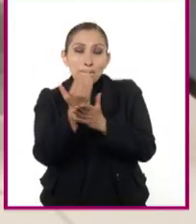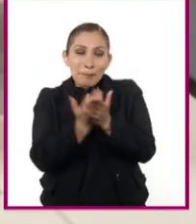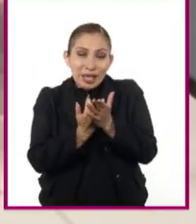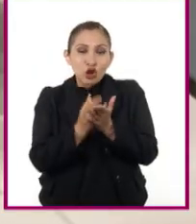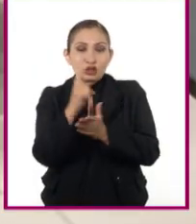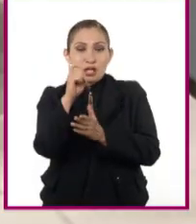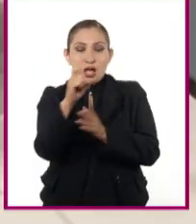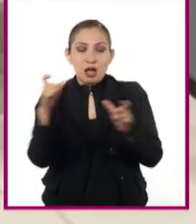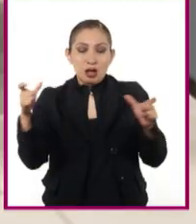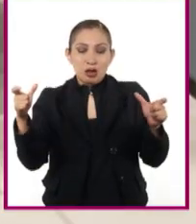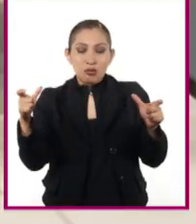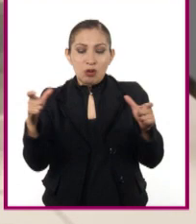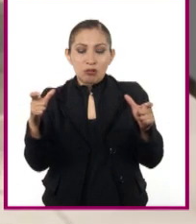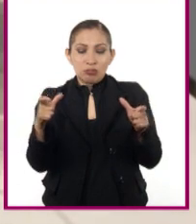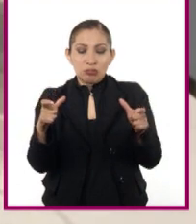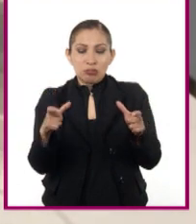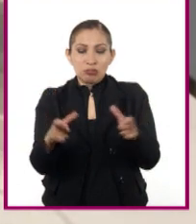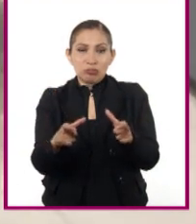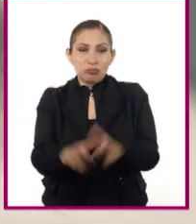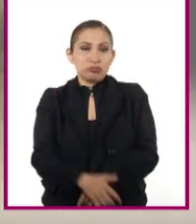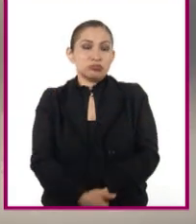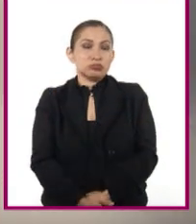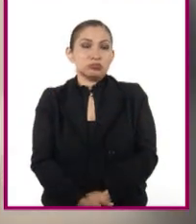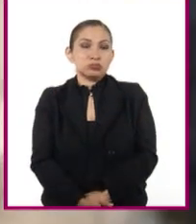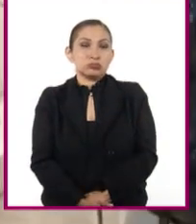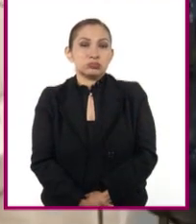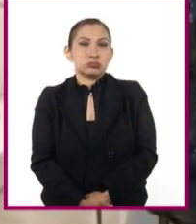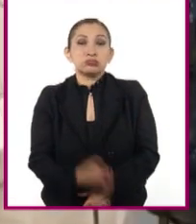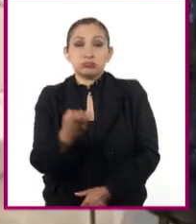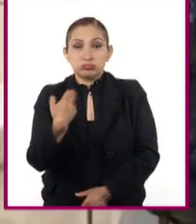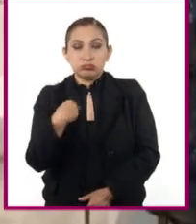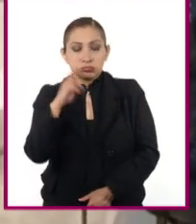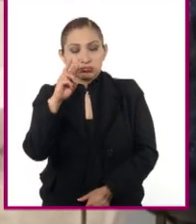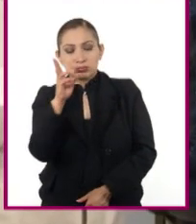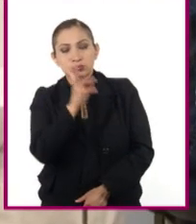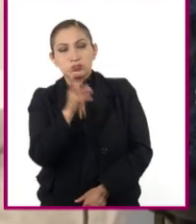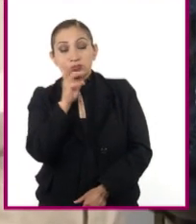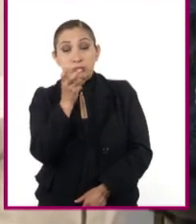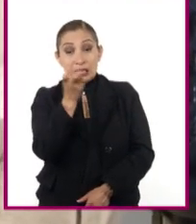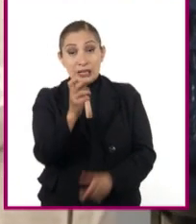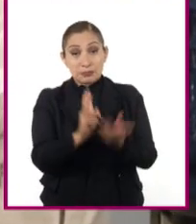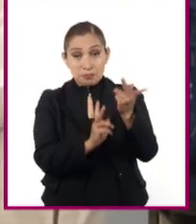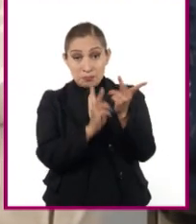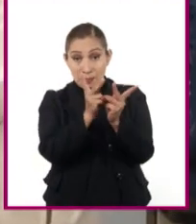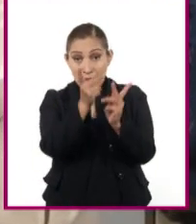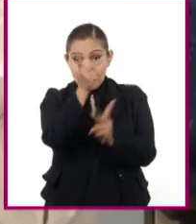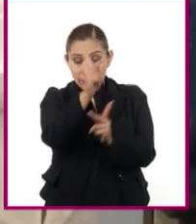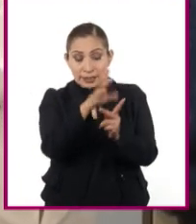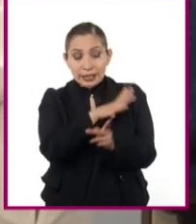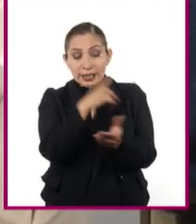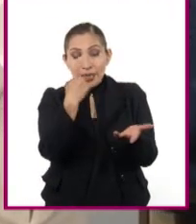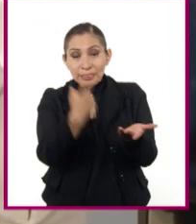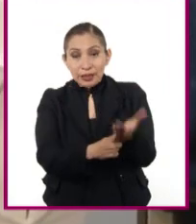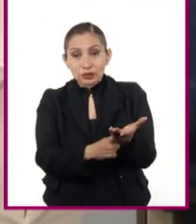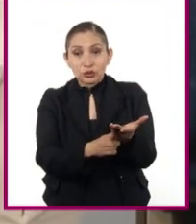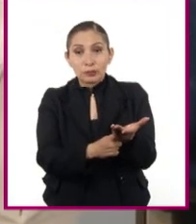disminuir notablemente el volumen disponible del agua. Hemos comprobado que en estas plantas